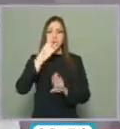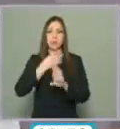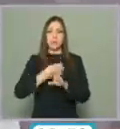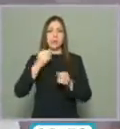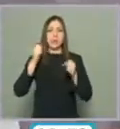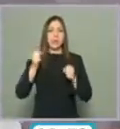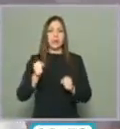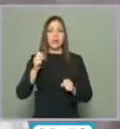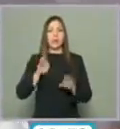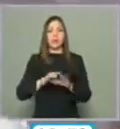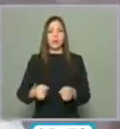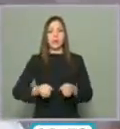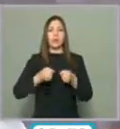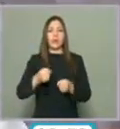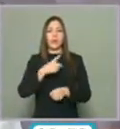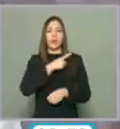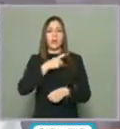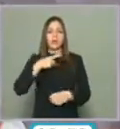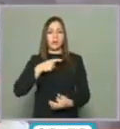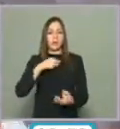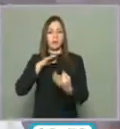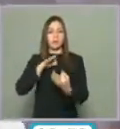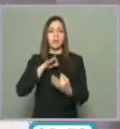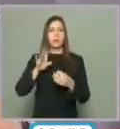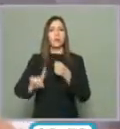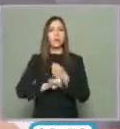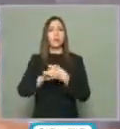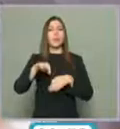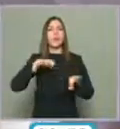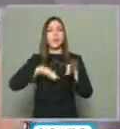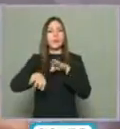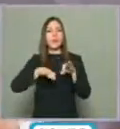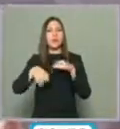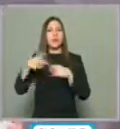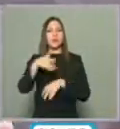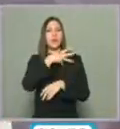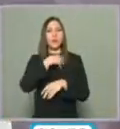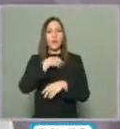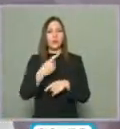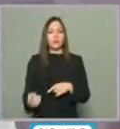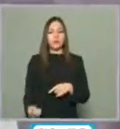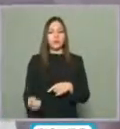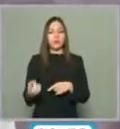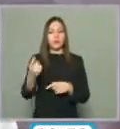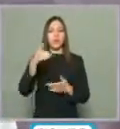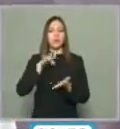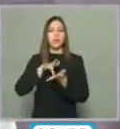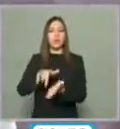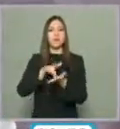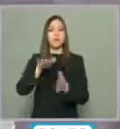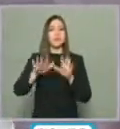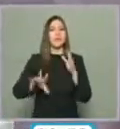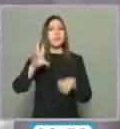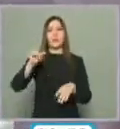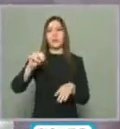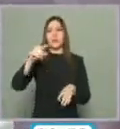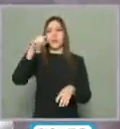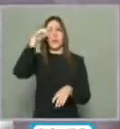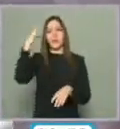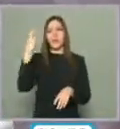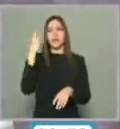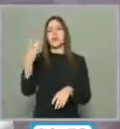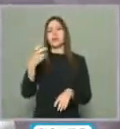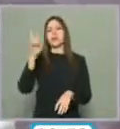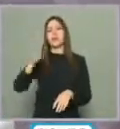comprometida, fuerte en el sentido de afrontar los problemas y trabajar y acompañar al hijo en su madurez y crecimiento, lo cual a veces no es fácil, es